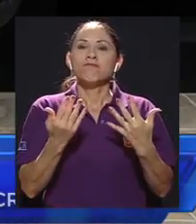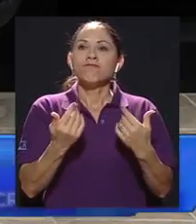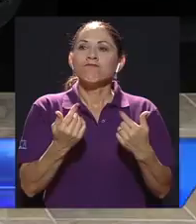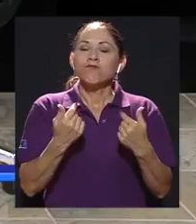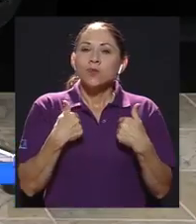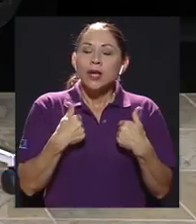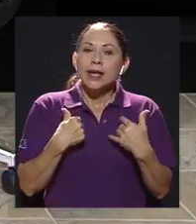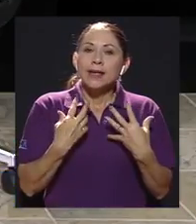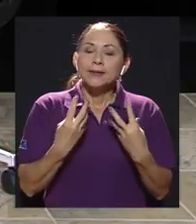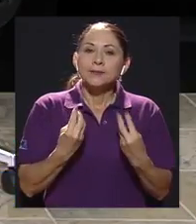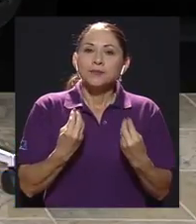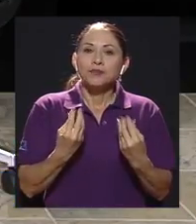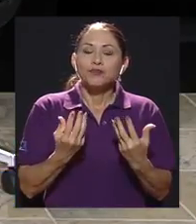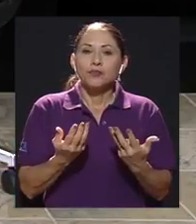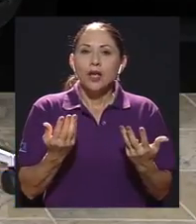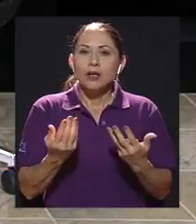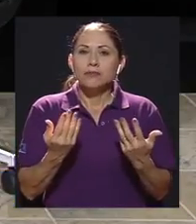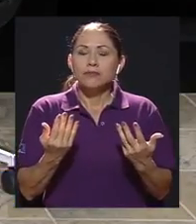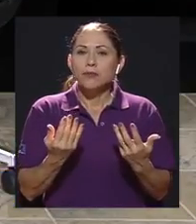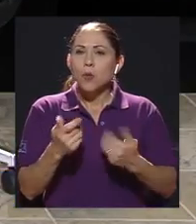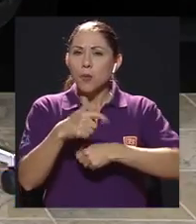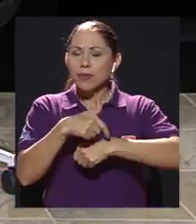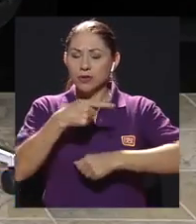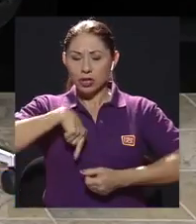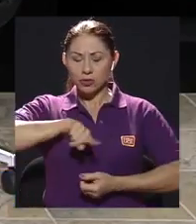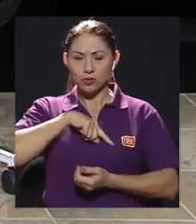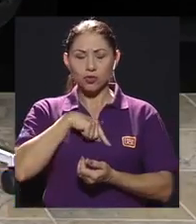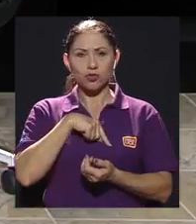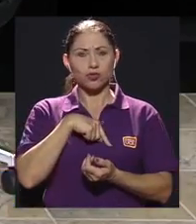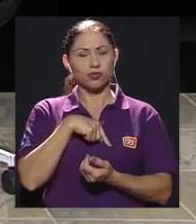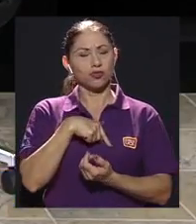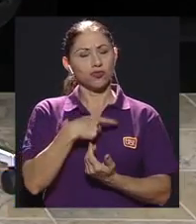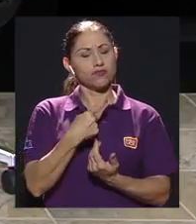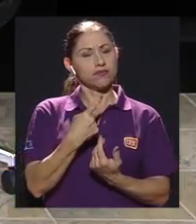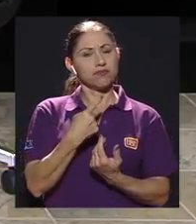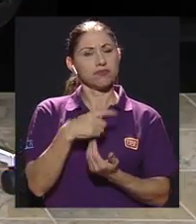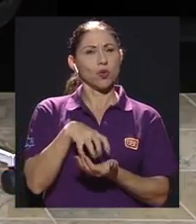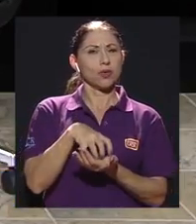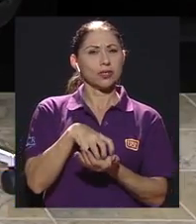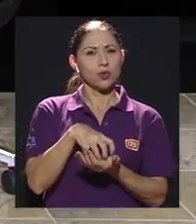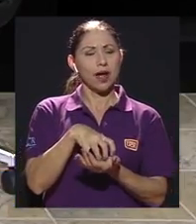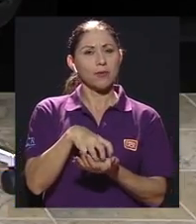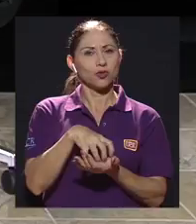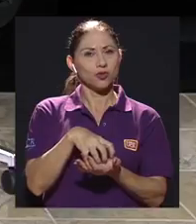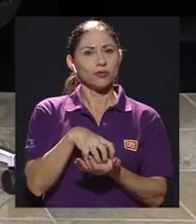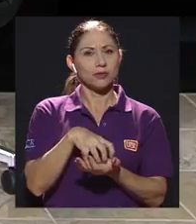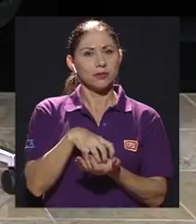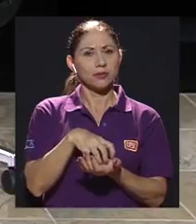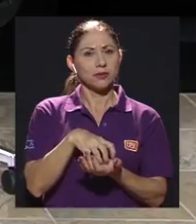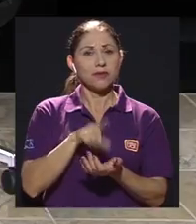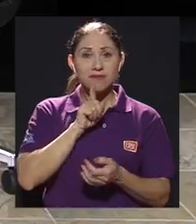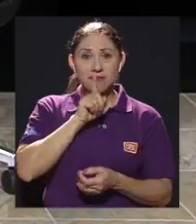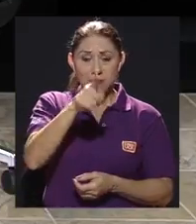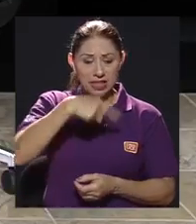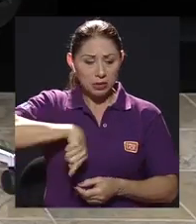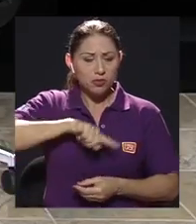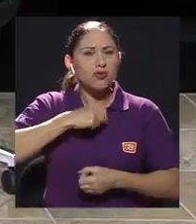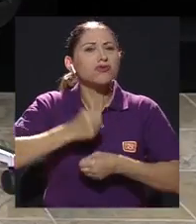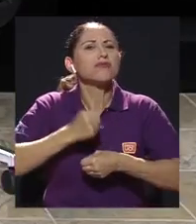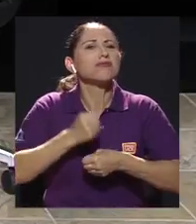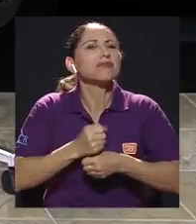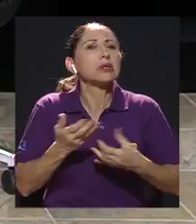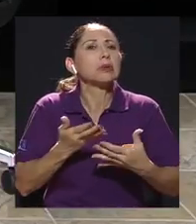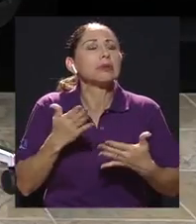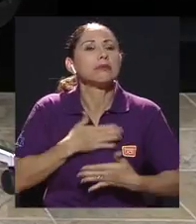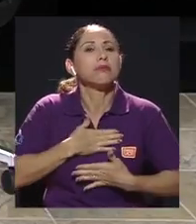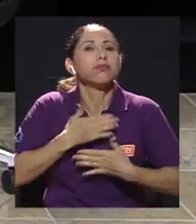en que nos cuestionamos. Efectivamente, el aporte que estamos entregando,